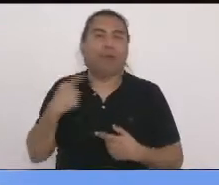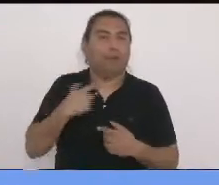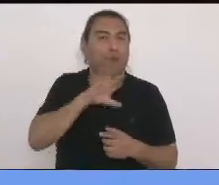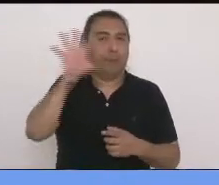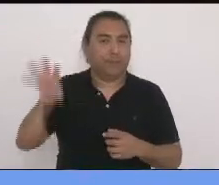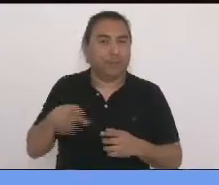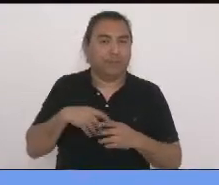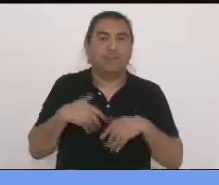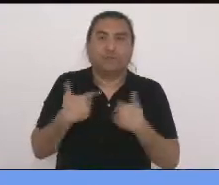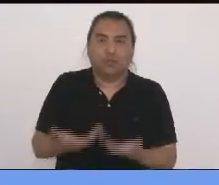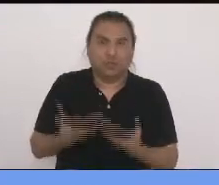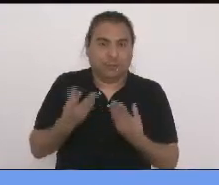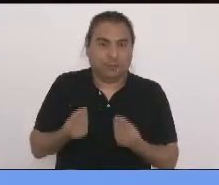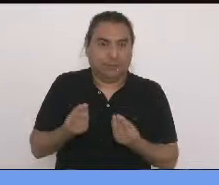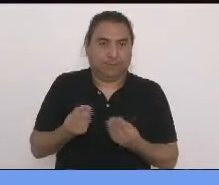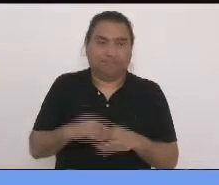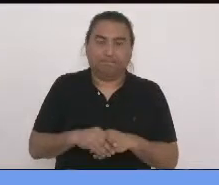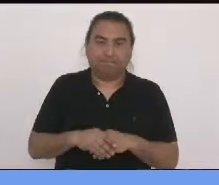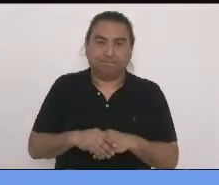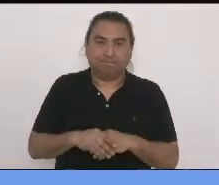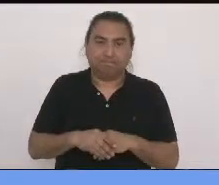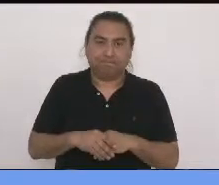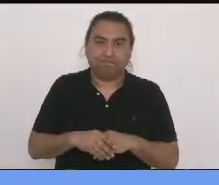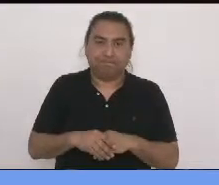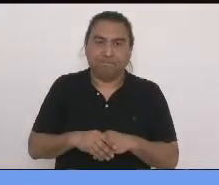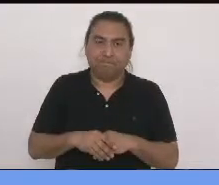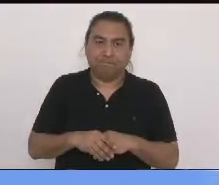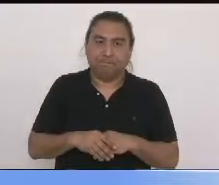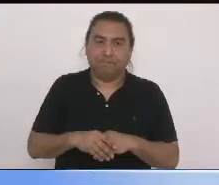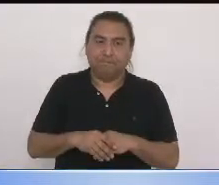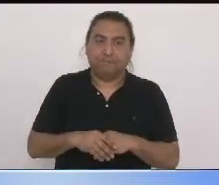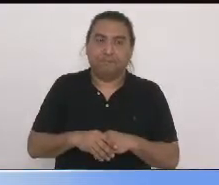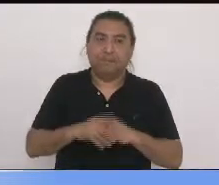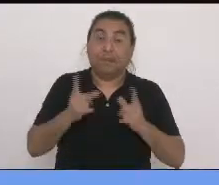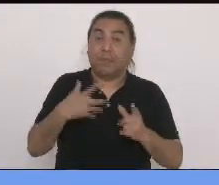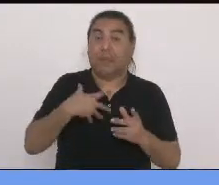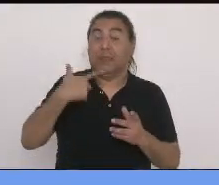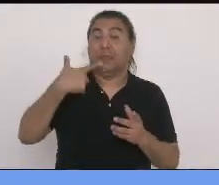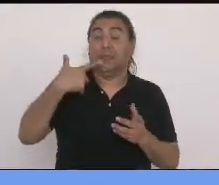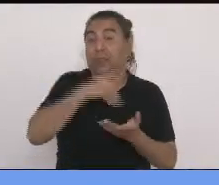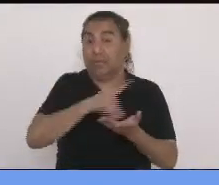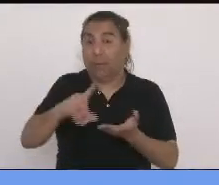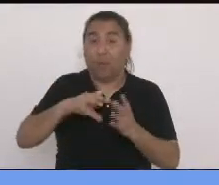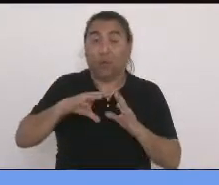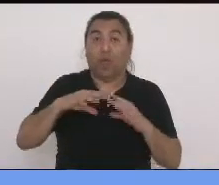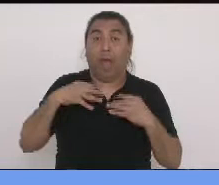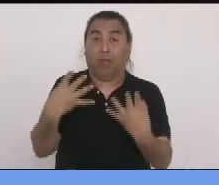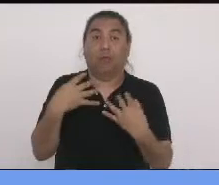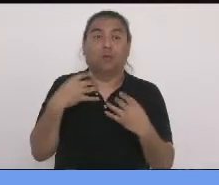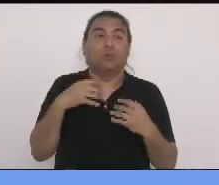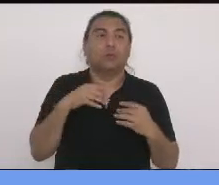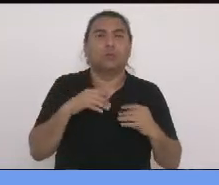sectores espacios políticos sin embargo en diputados el número no